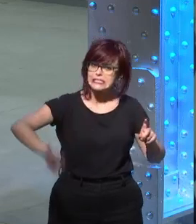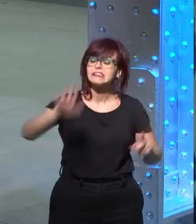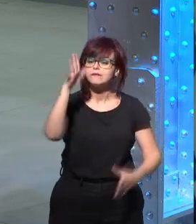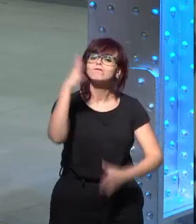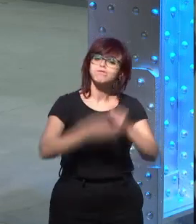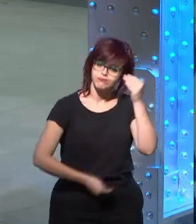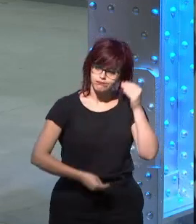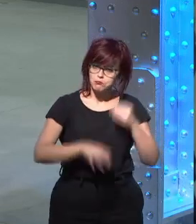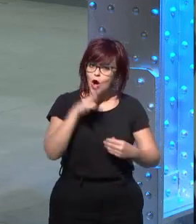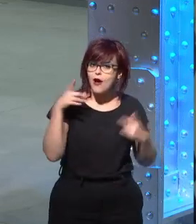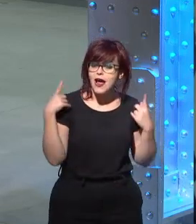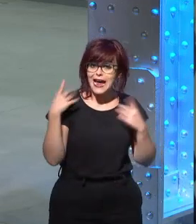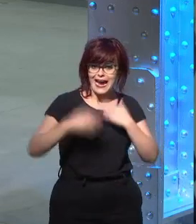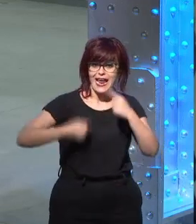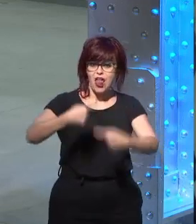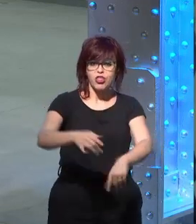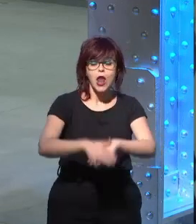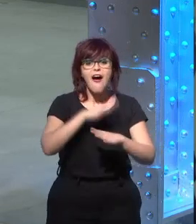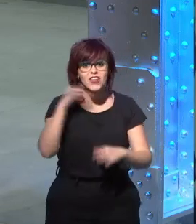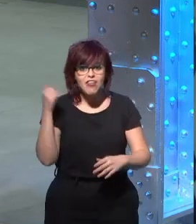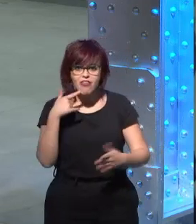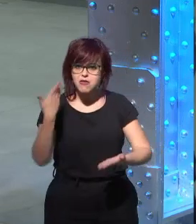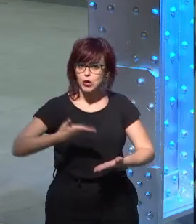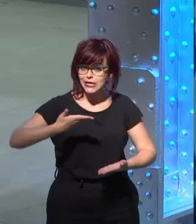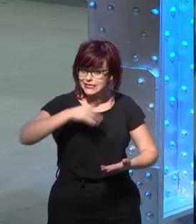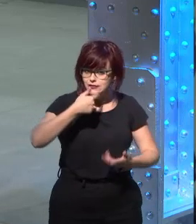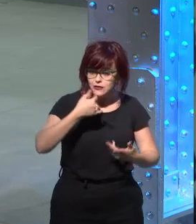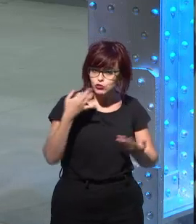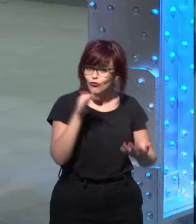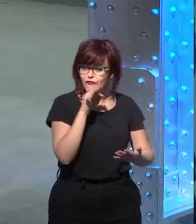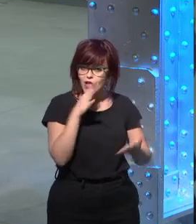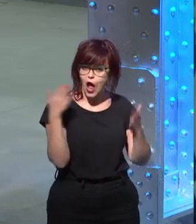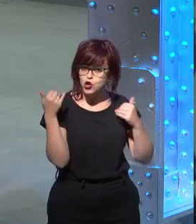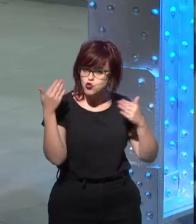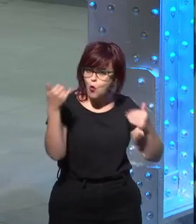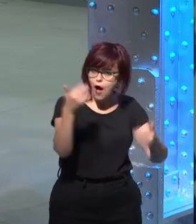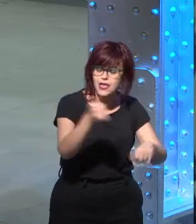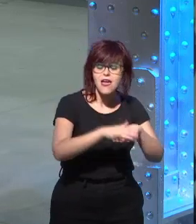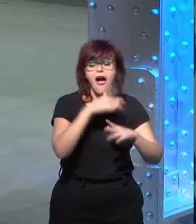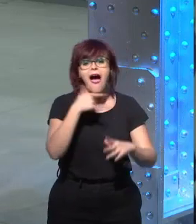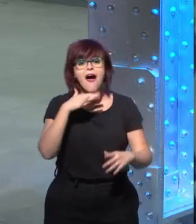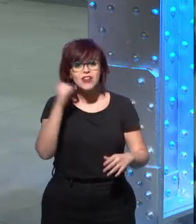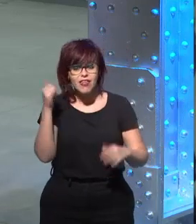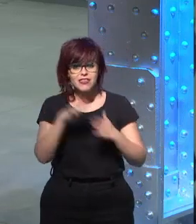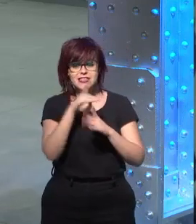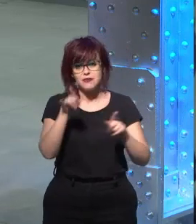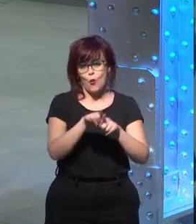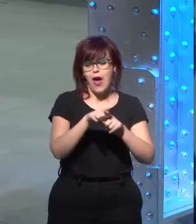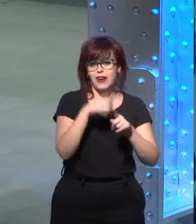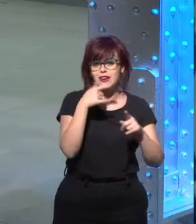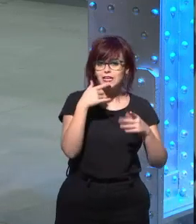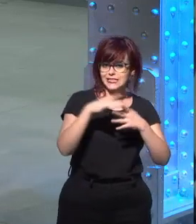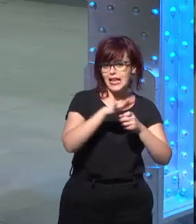no está orientado hacia las dos habilidades claves que yo antes apuntaba y que sigo pensando que son claves, que son las habilidades, las soft skills, lo que son las